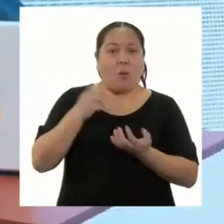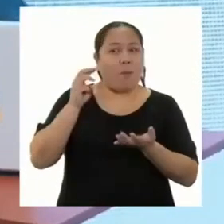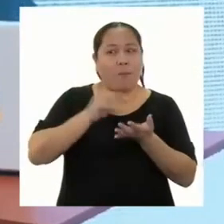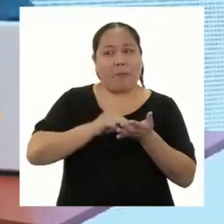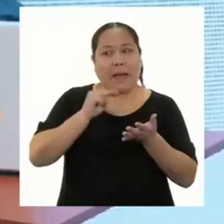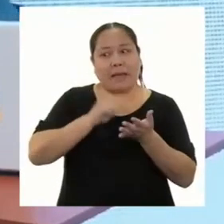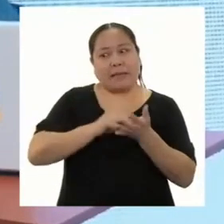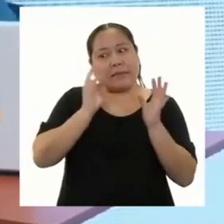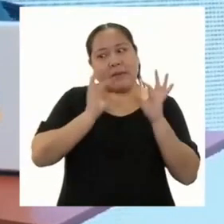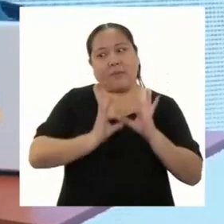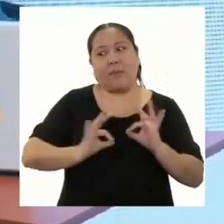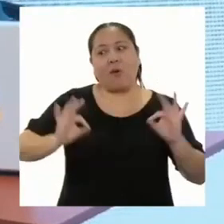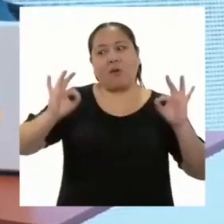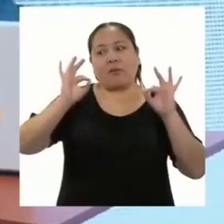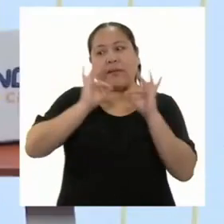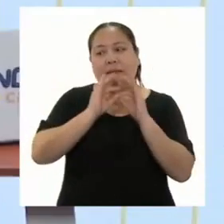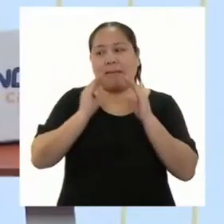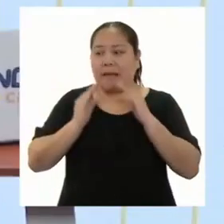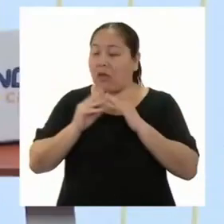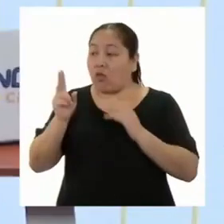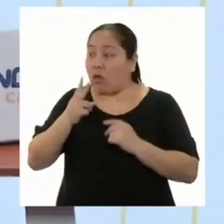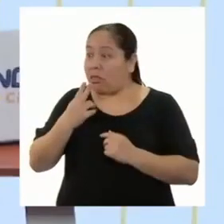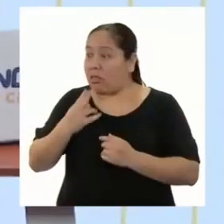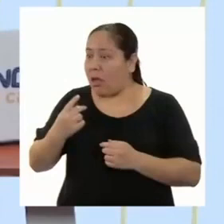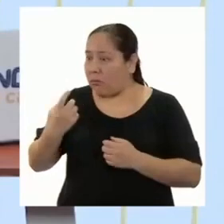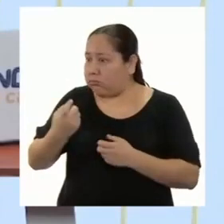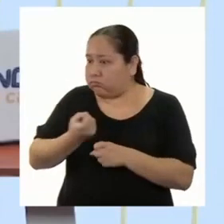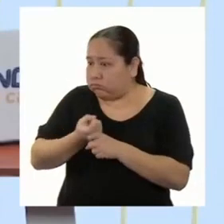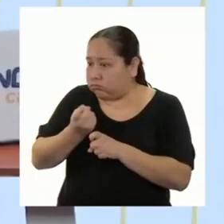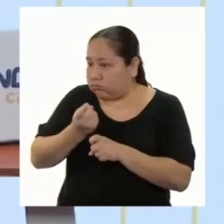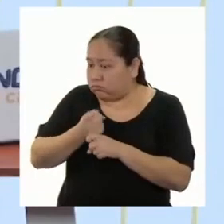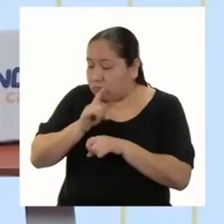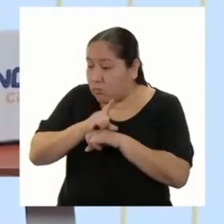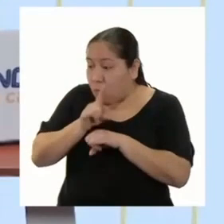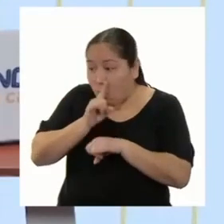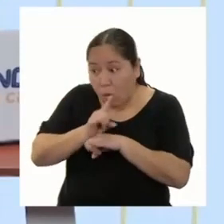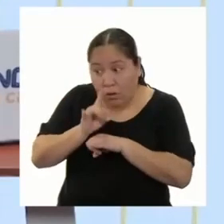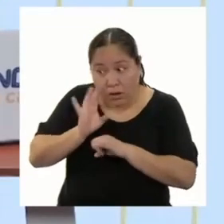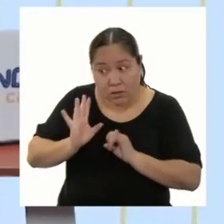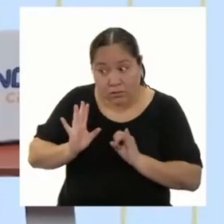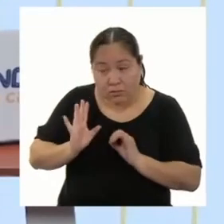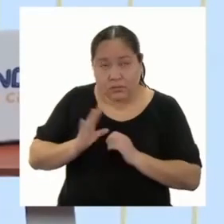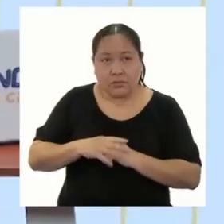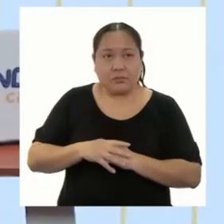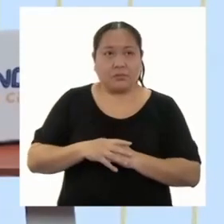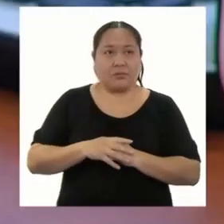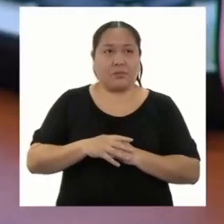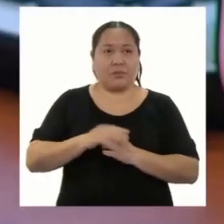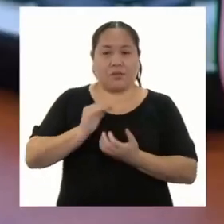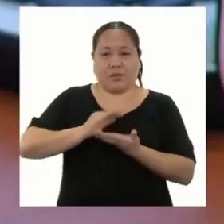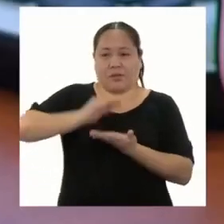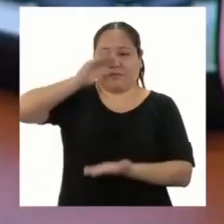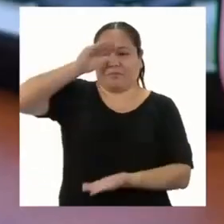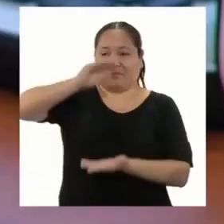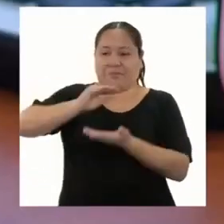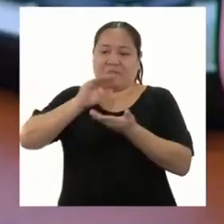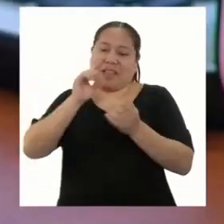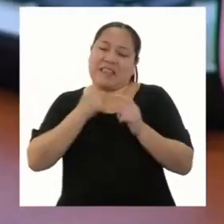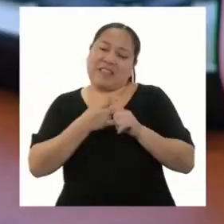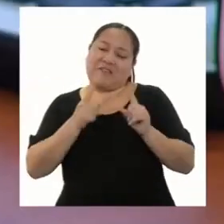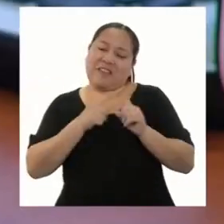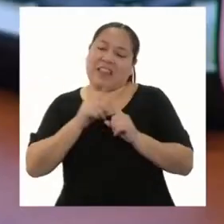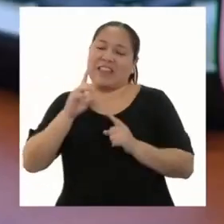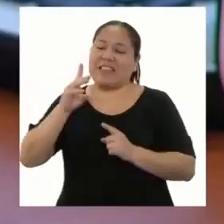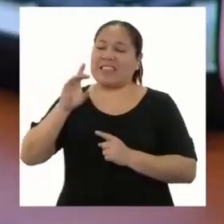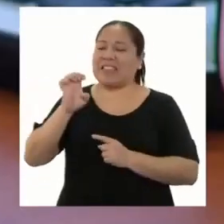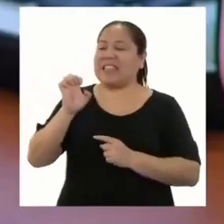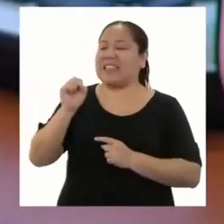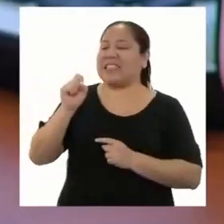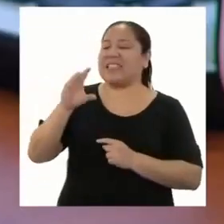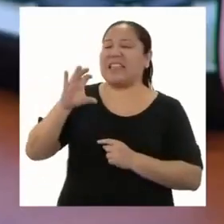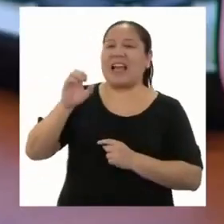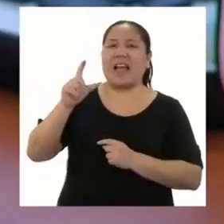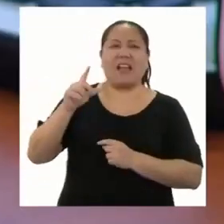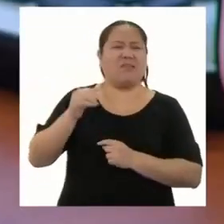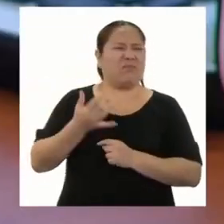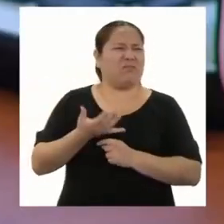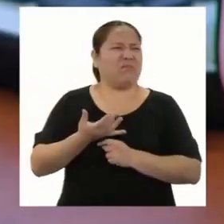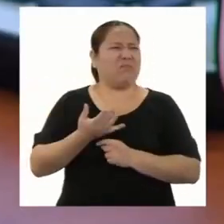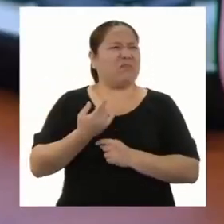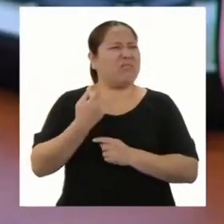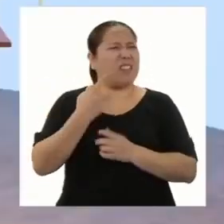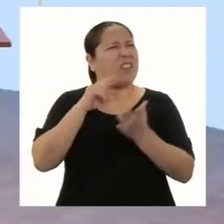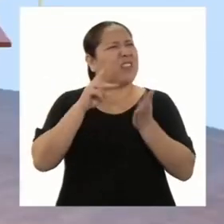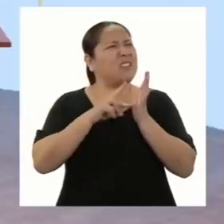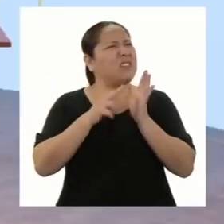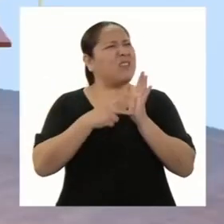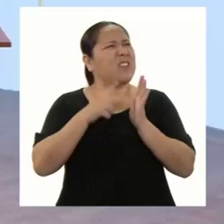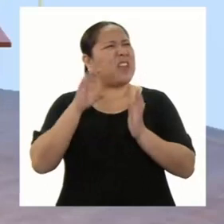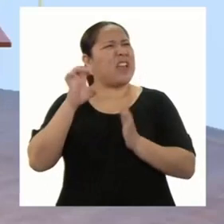la casa. No te burles. Una realidad en diversas escalas. ¿Qué es eso de las escalas que tanto